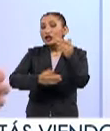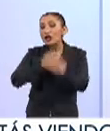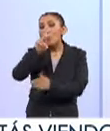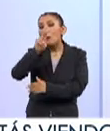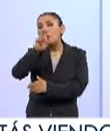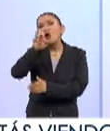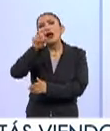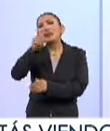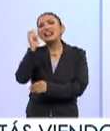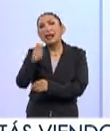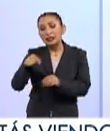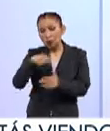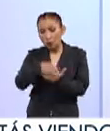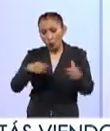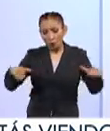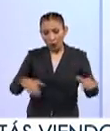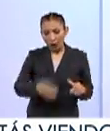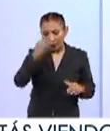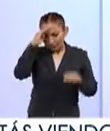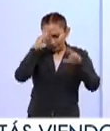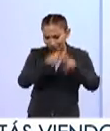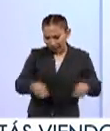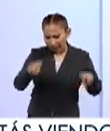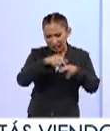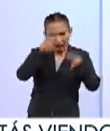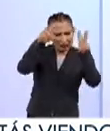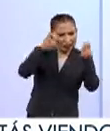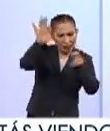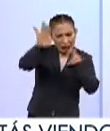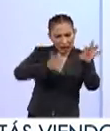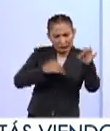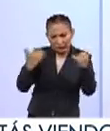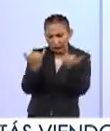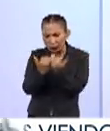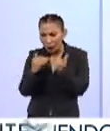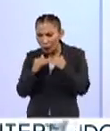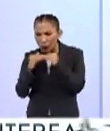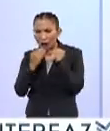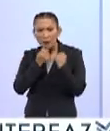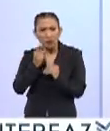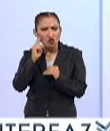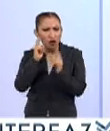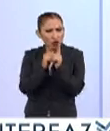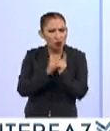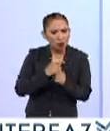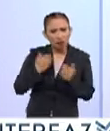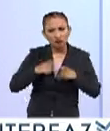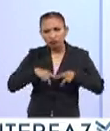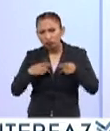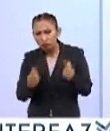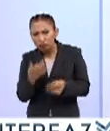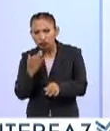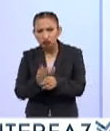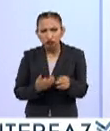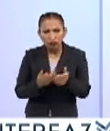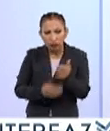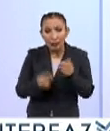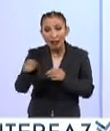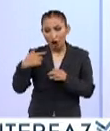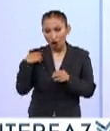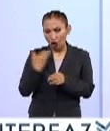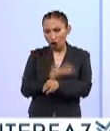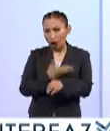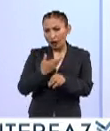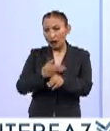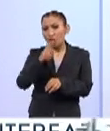PUED, que es un espacio de reflexión sobre temas de la equidad en las sociedades contemporáneas. El coordinador de este